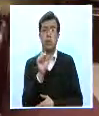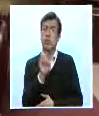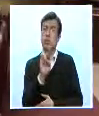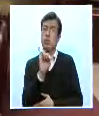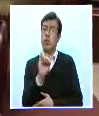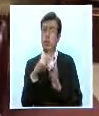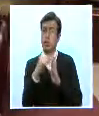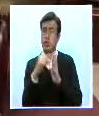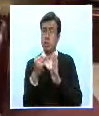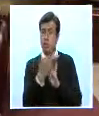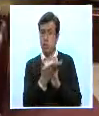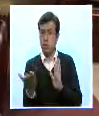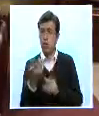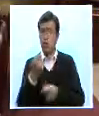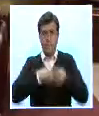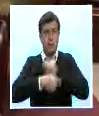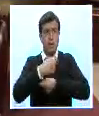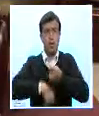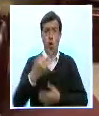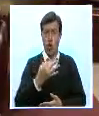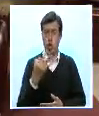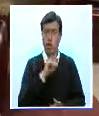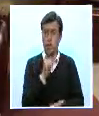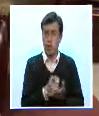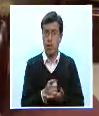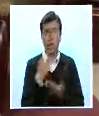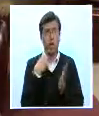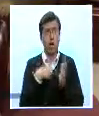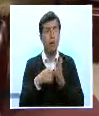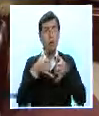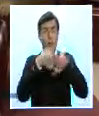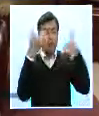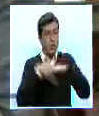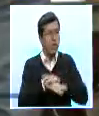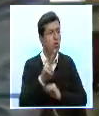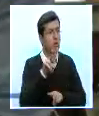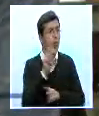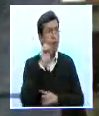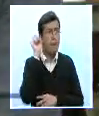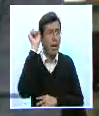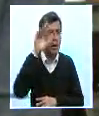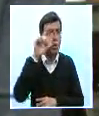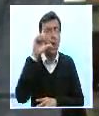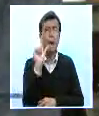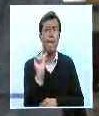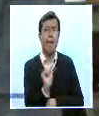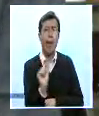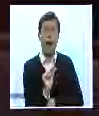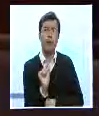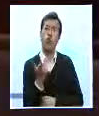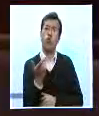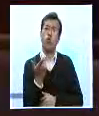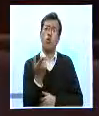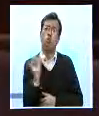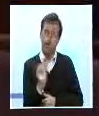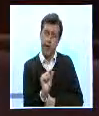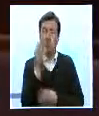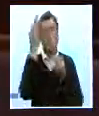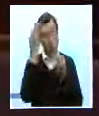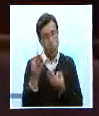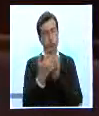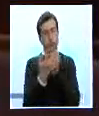venden el producto original nacional yo visto por ejemplo que las películas originales lo venden efectivamente y ahí